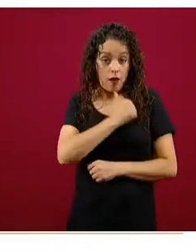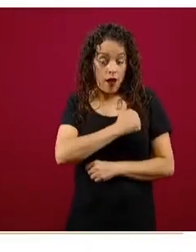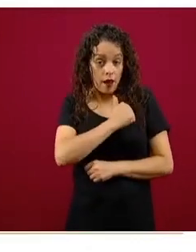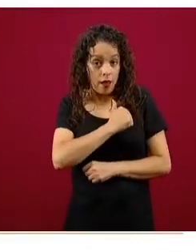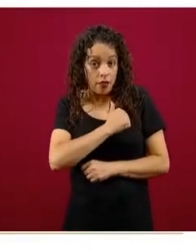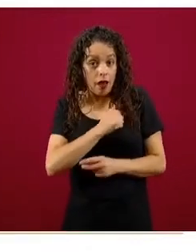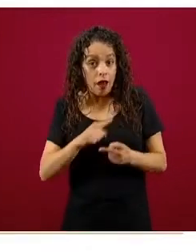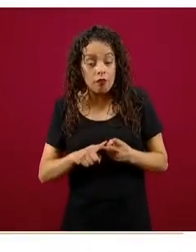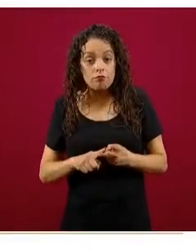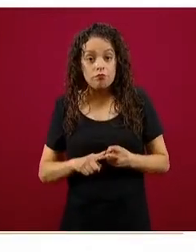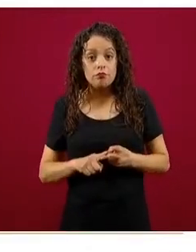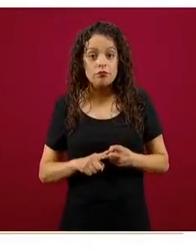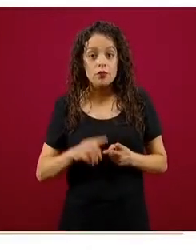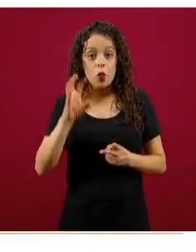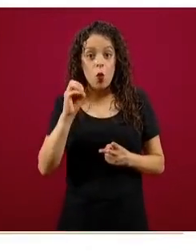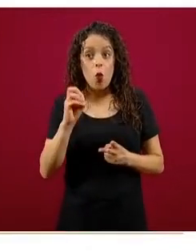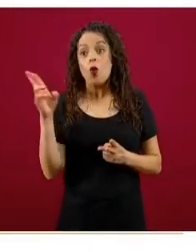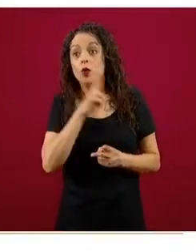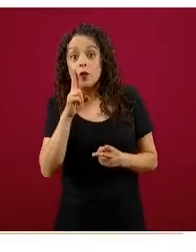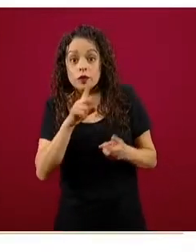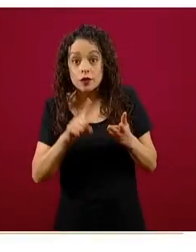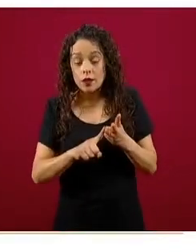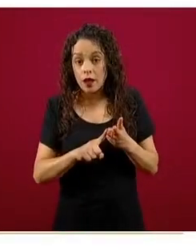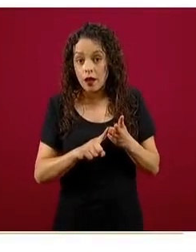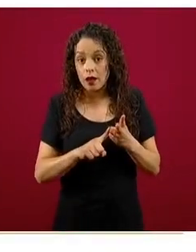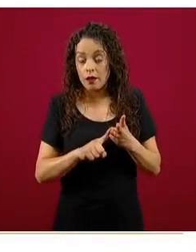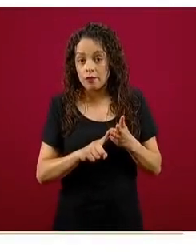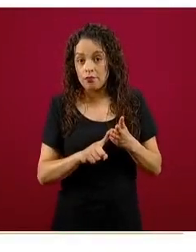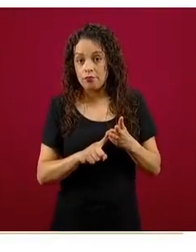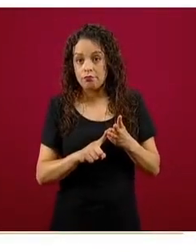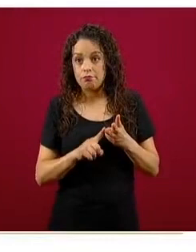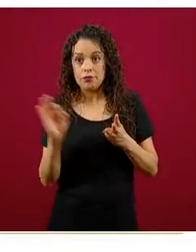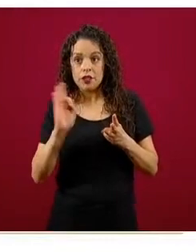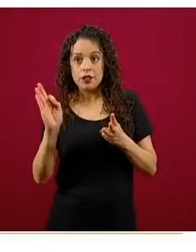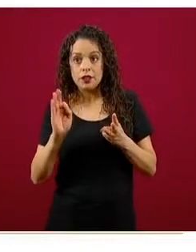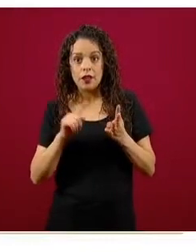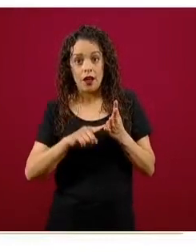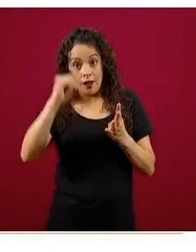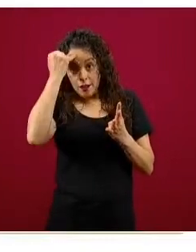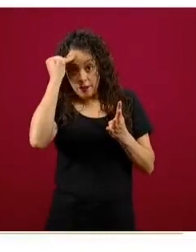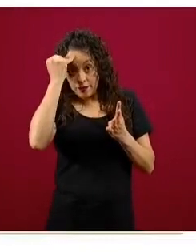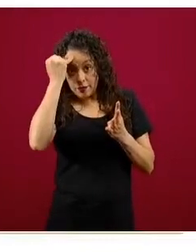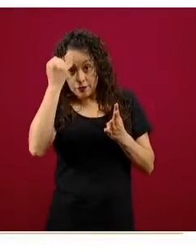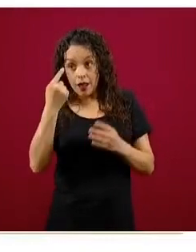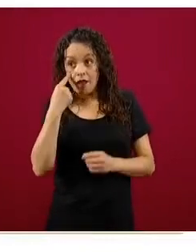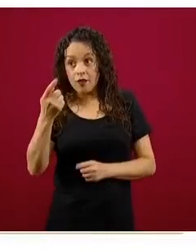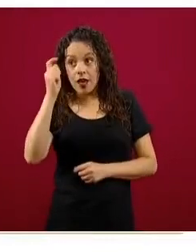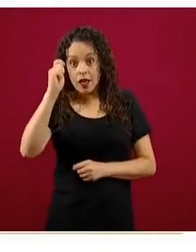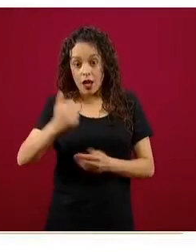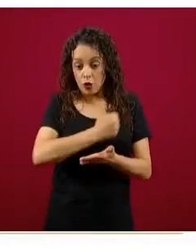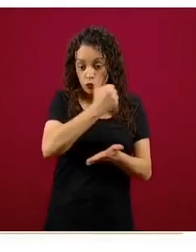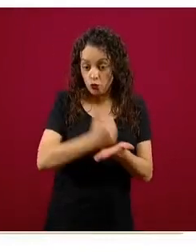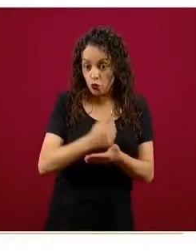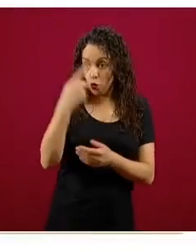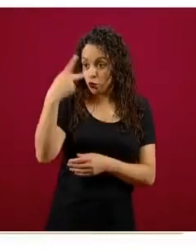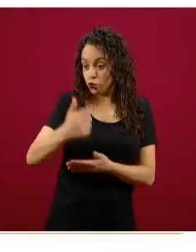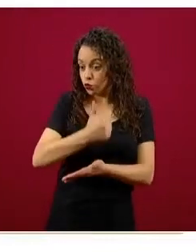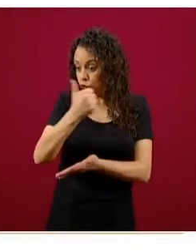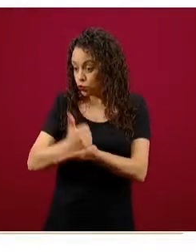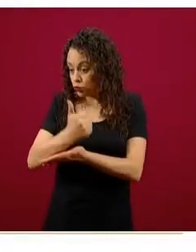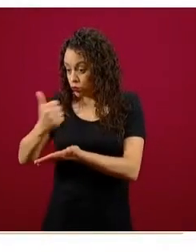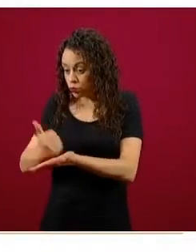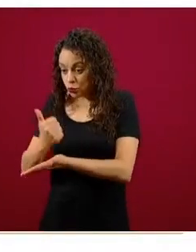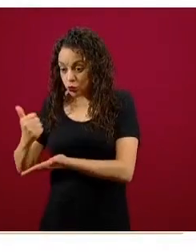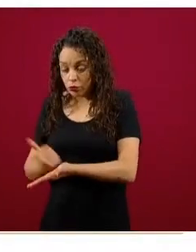o de Rusia o de la India y vieran las curvas por ciudad en cualquiera de